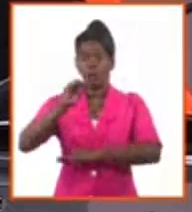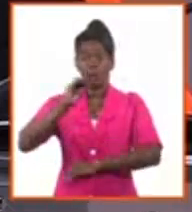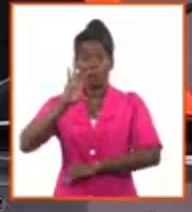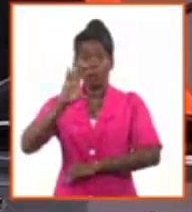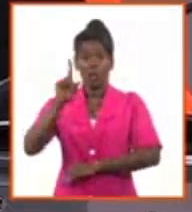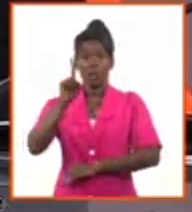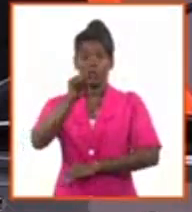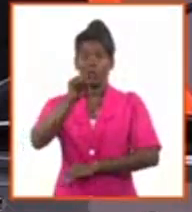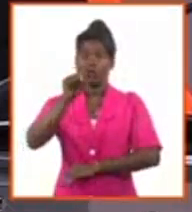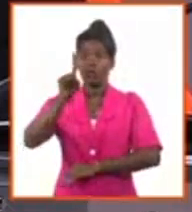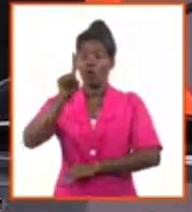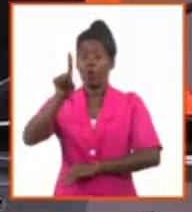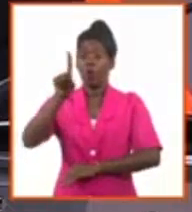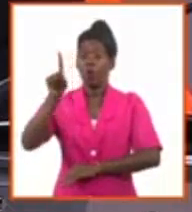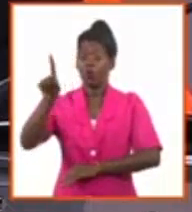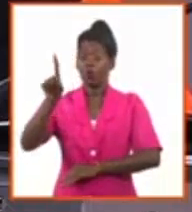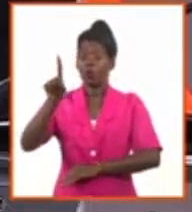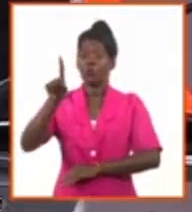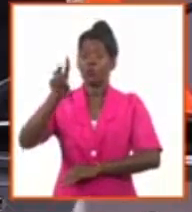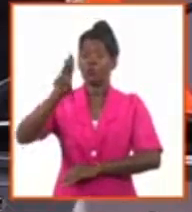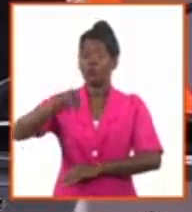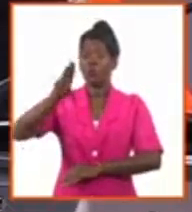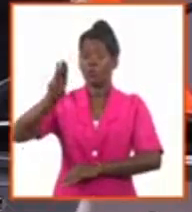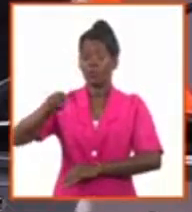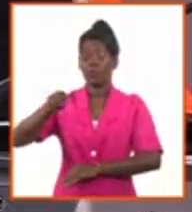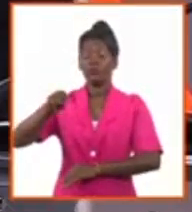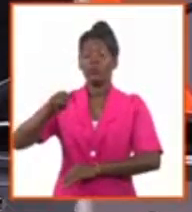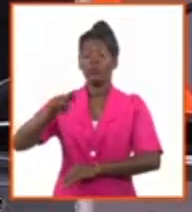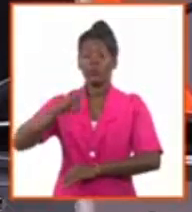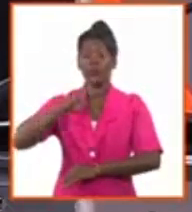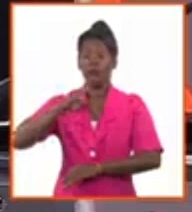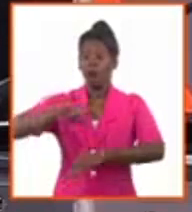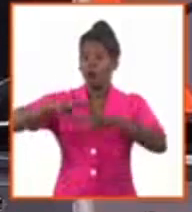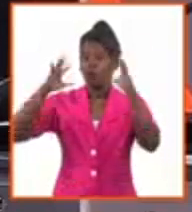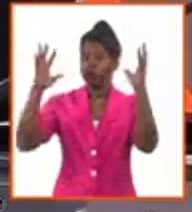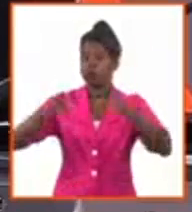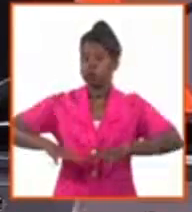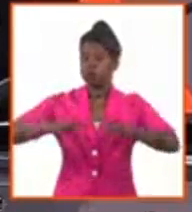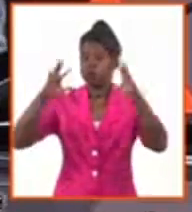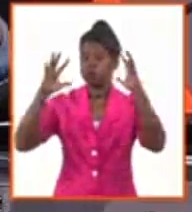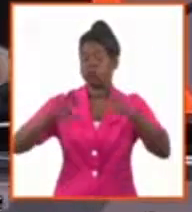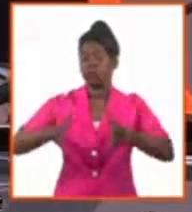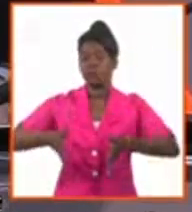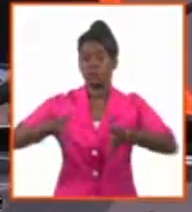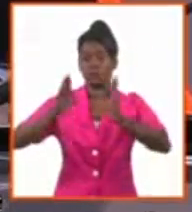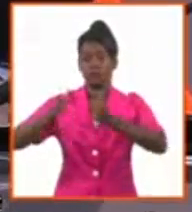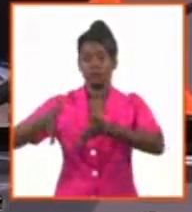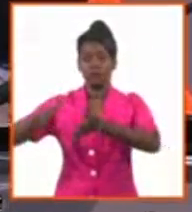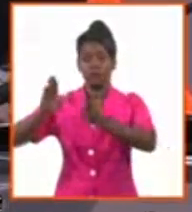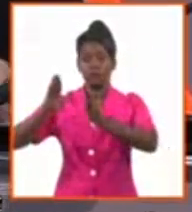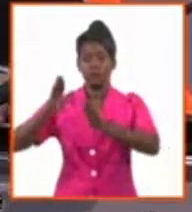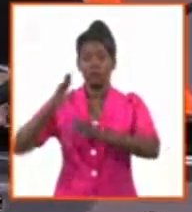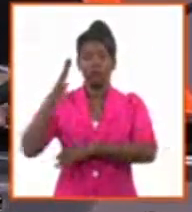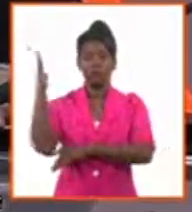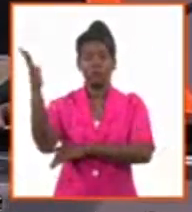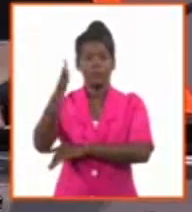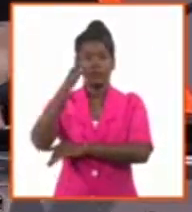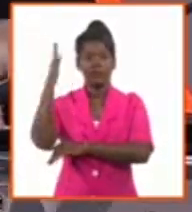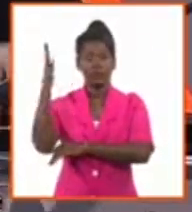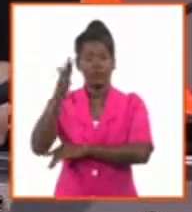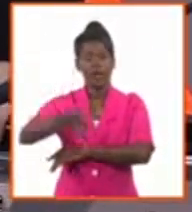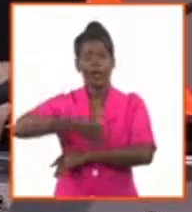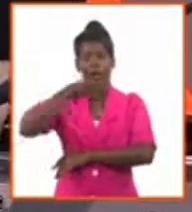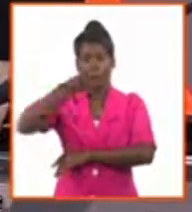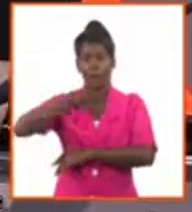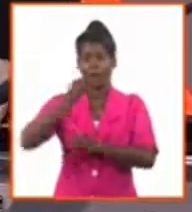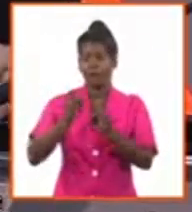hoy 111.5 milímetros de lluvia acumulada. Son informaciones que está dando pues frecuentemente el